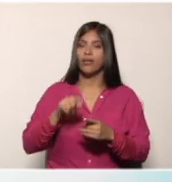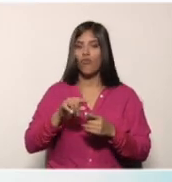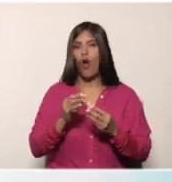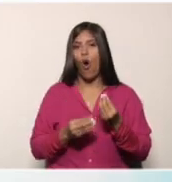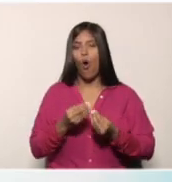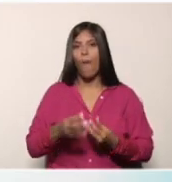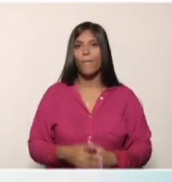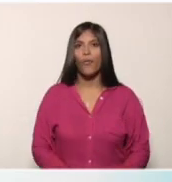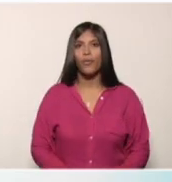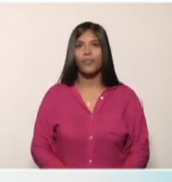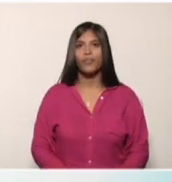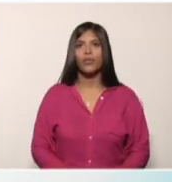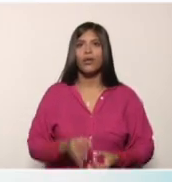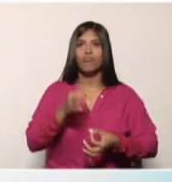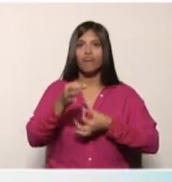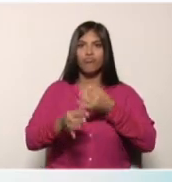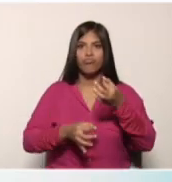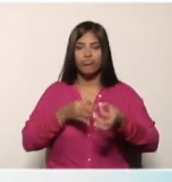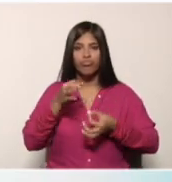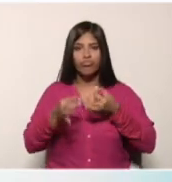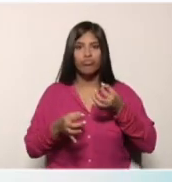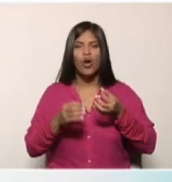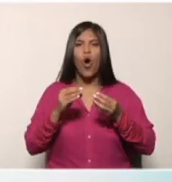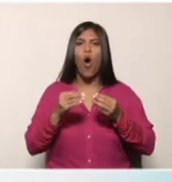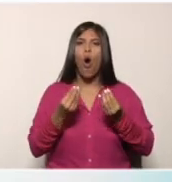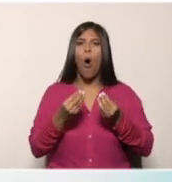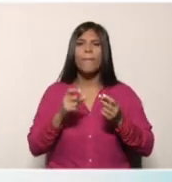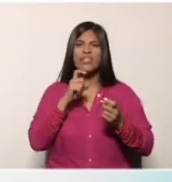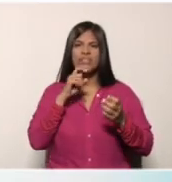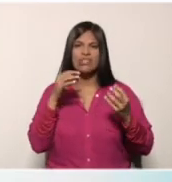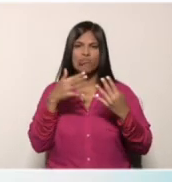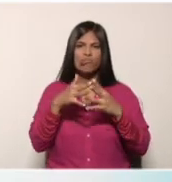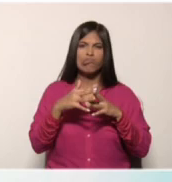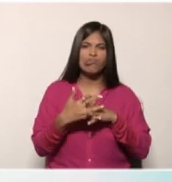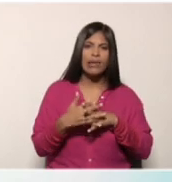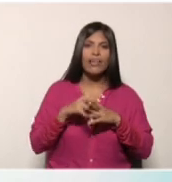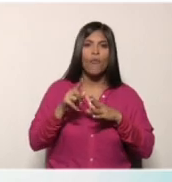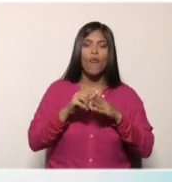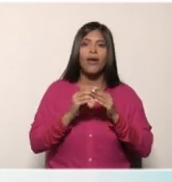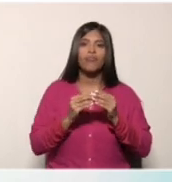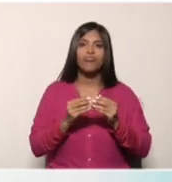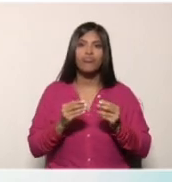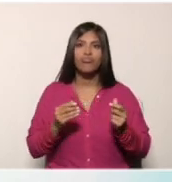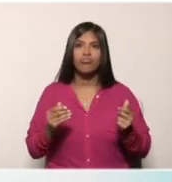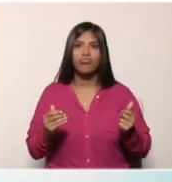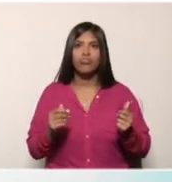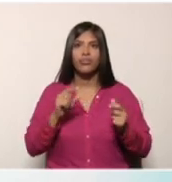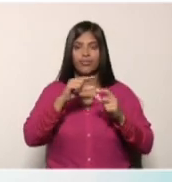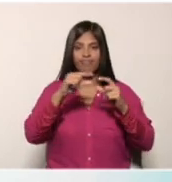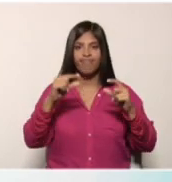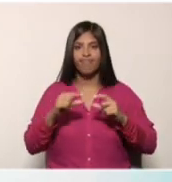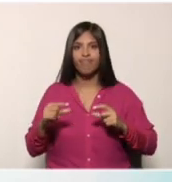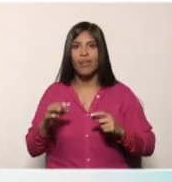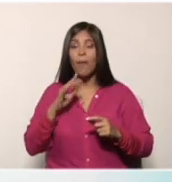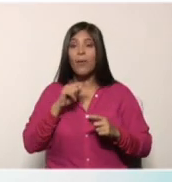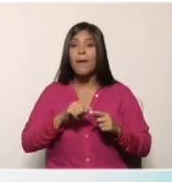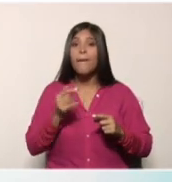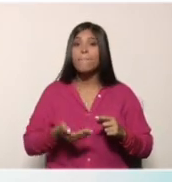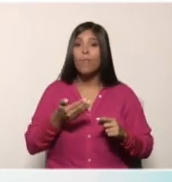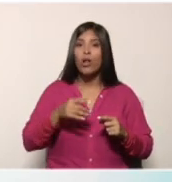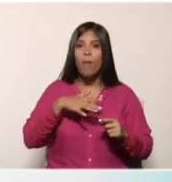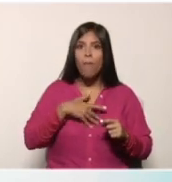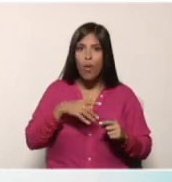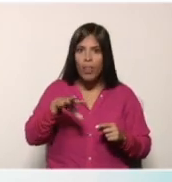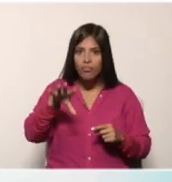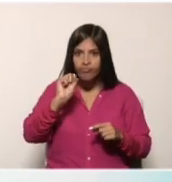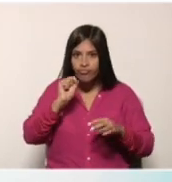mensaje. Planteamiento, nudo y desenlace. Toda buena historia debe seguir este esquema. La clave para captar la